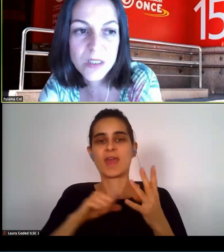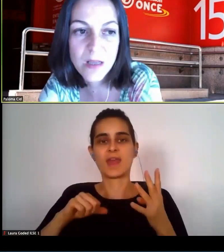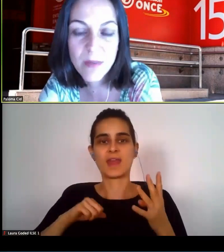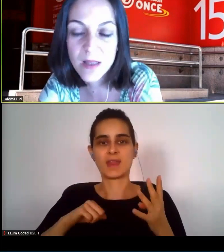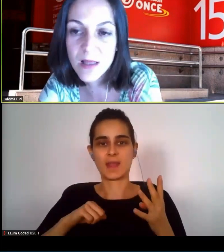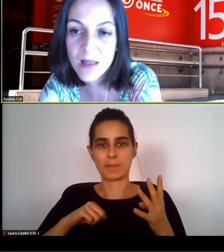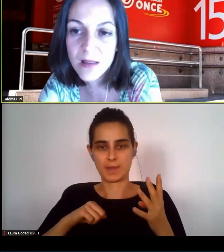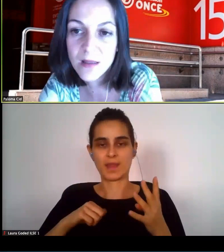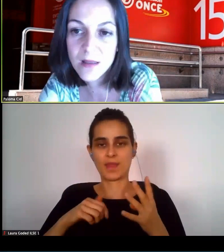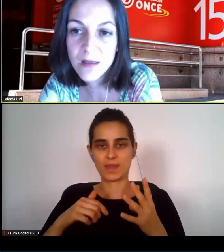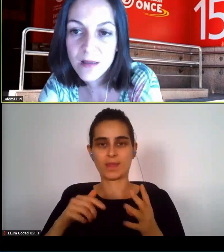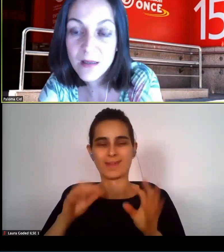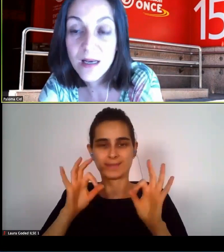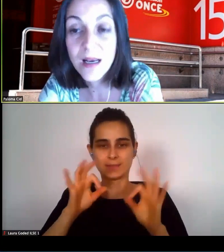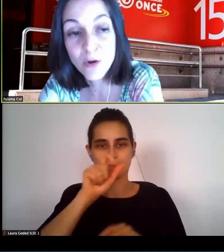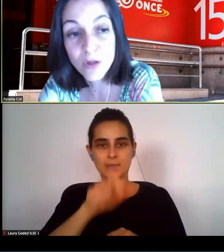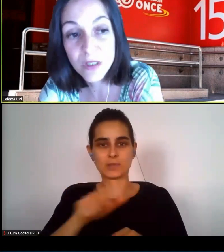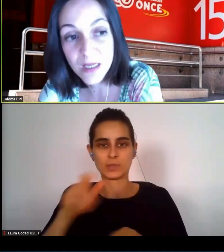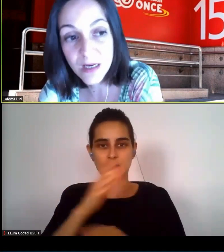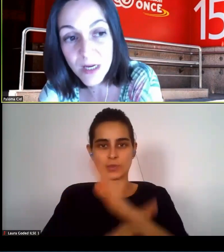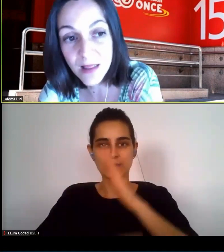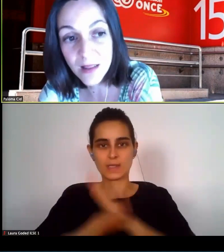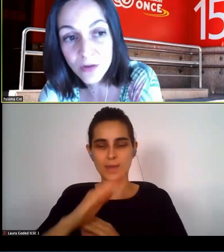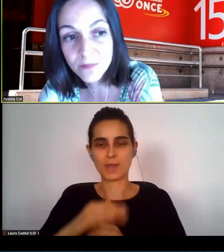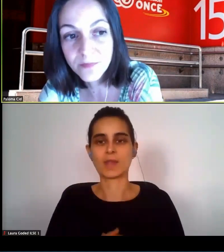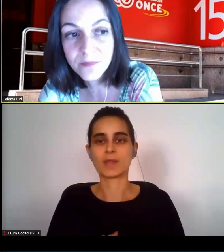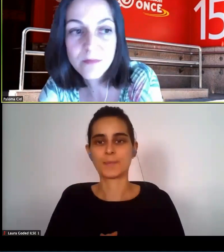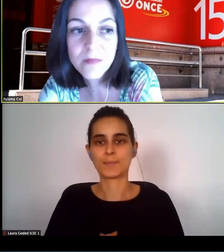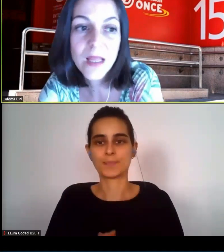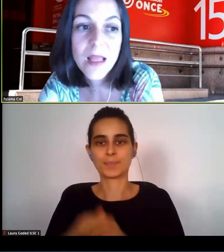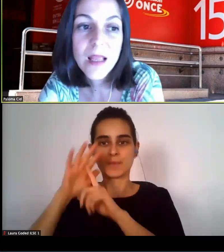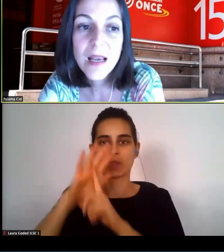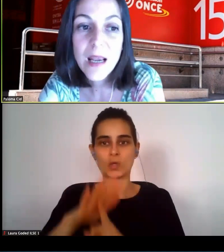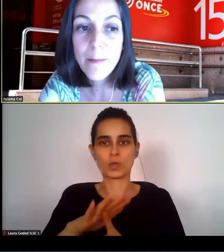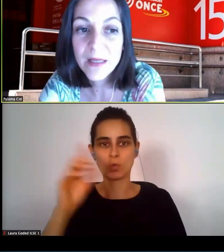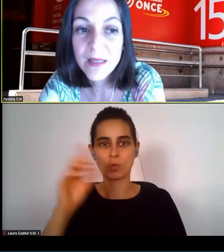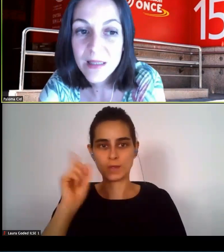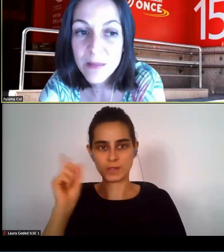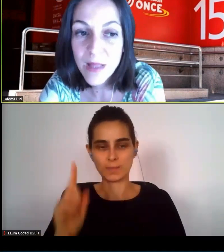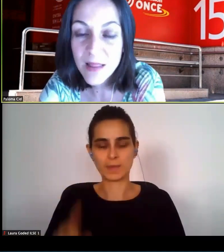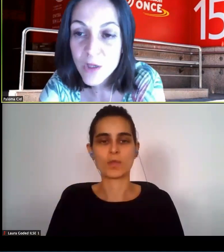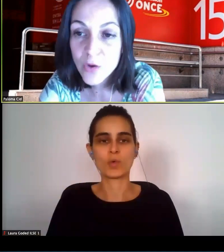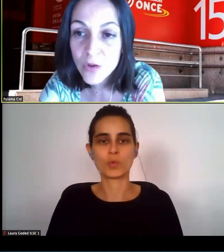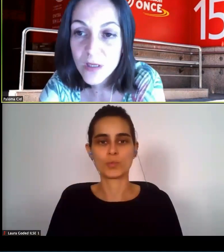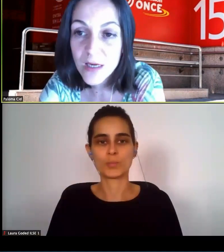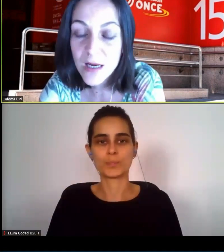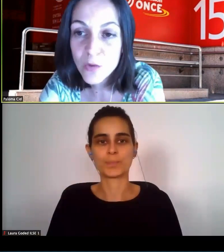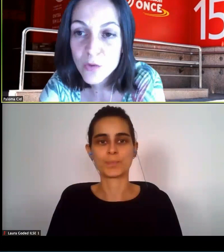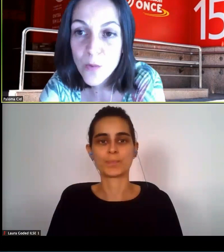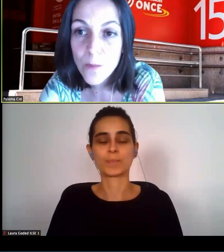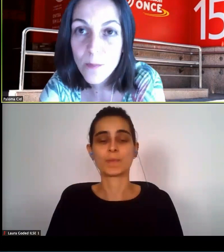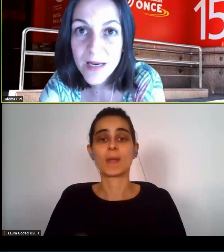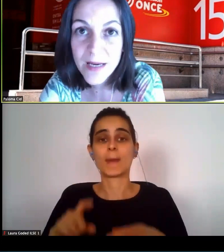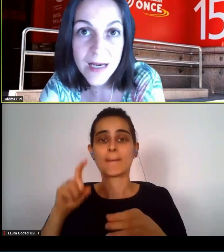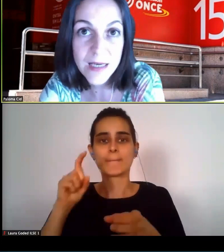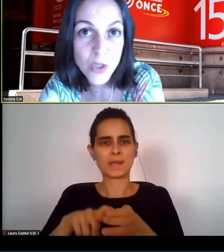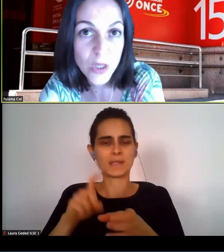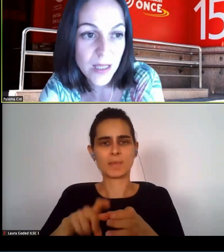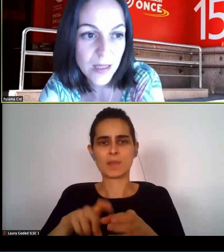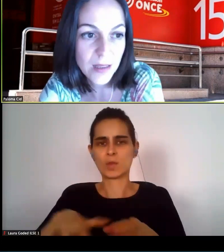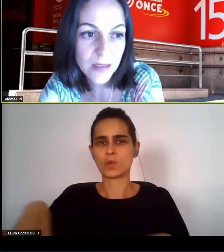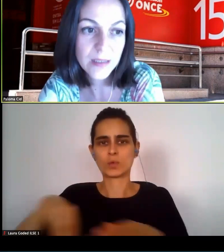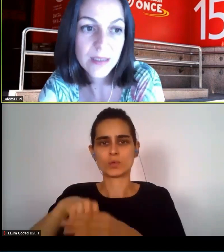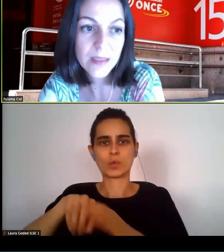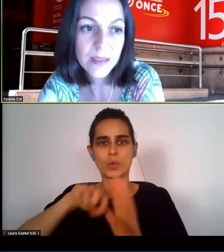con discapacidad. La no discriminación, la participación y la inclusión plena en la